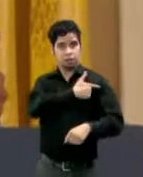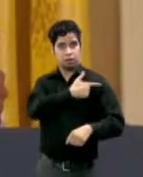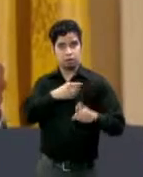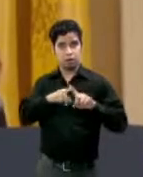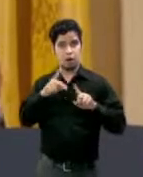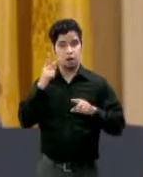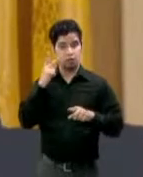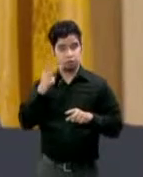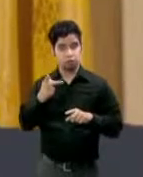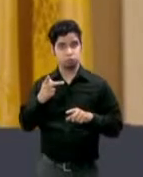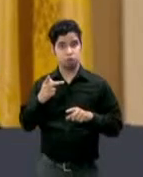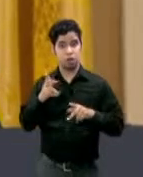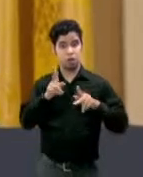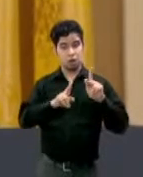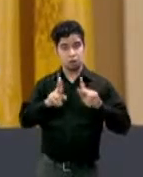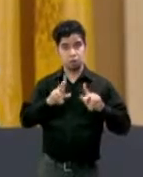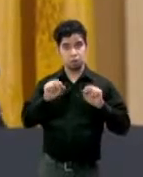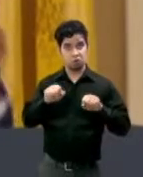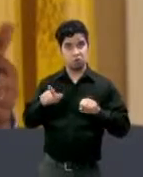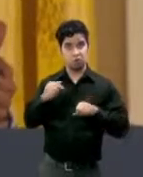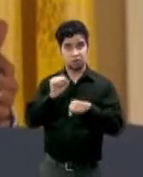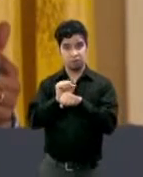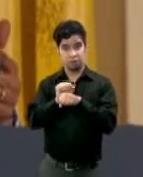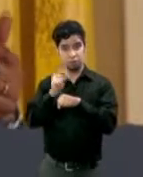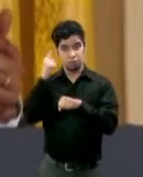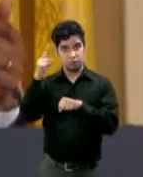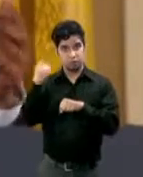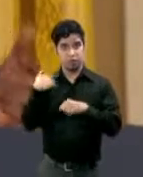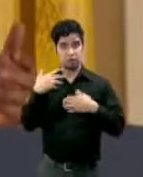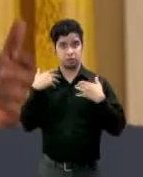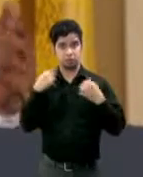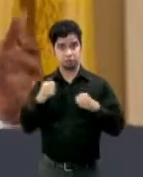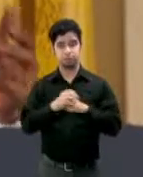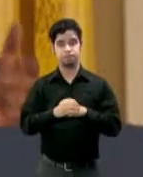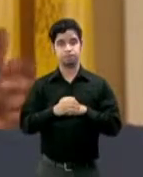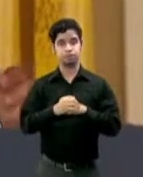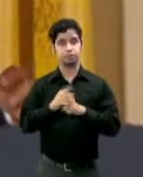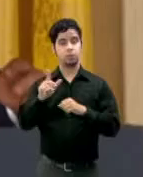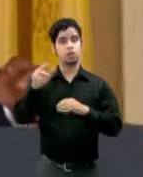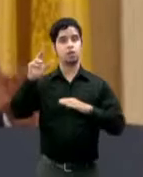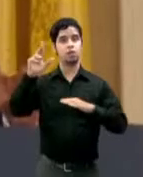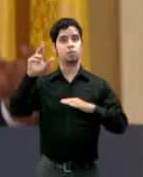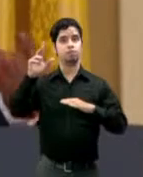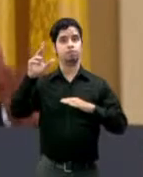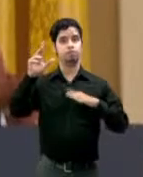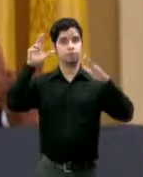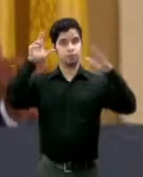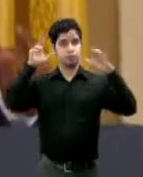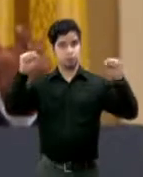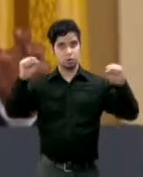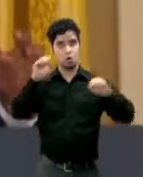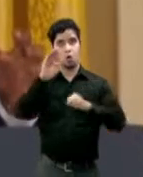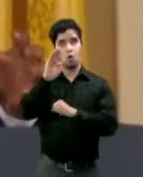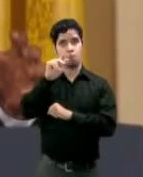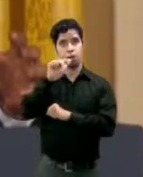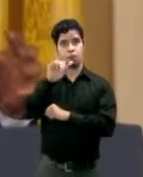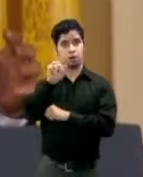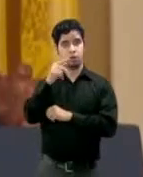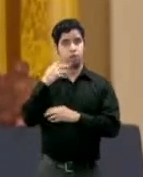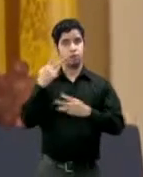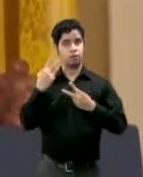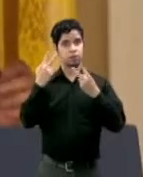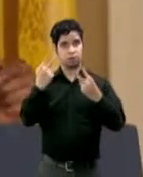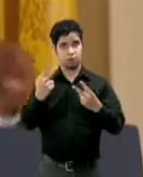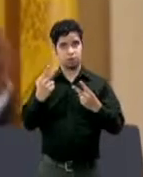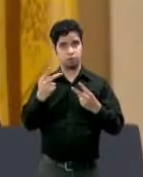riesgo de contraer el virus, como los trabajadores de la salud. El presidente Barack Obama visita esta tarde los Institutos Nacionales de